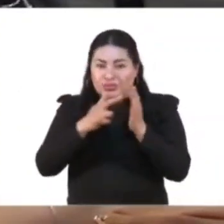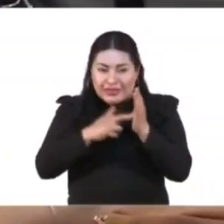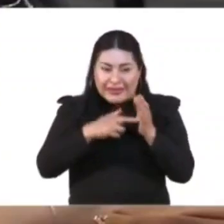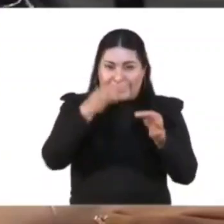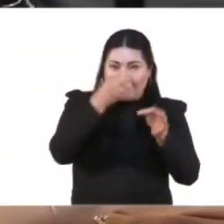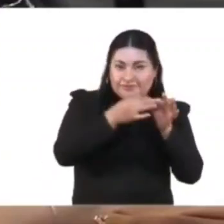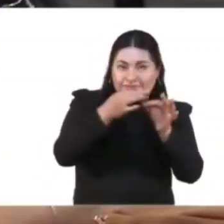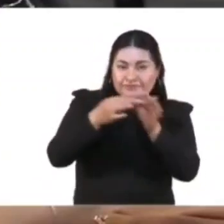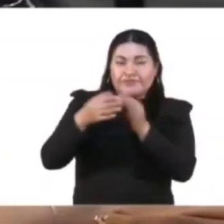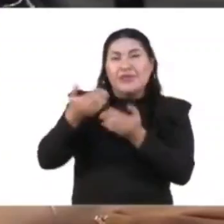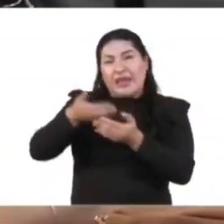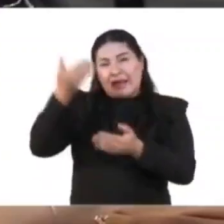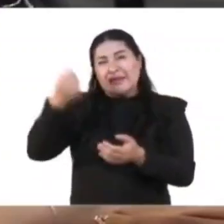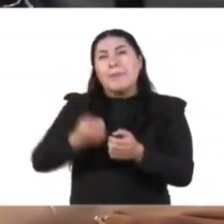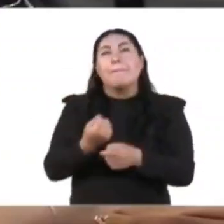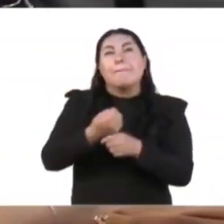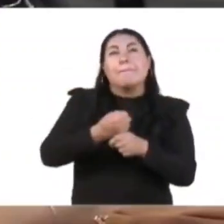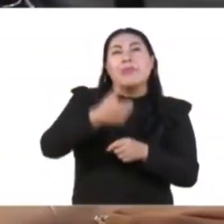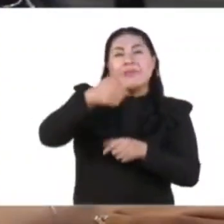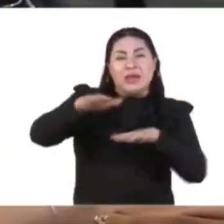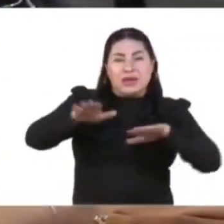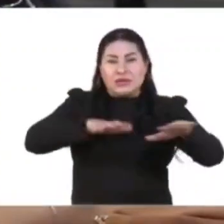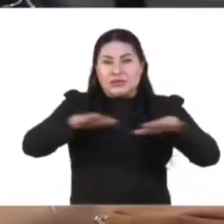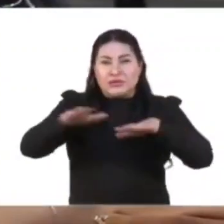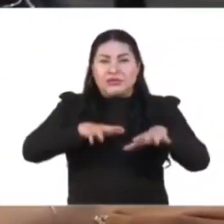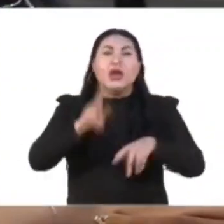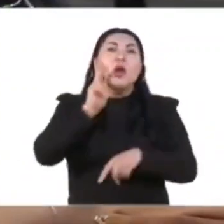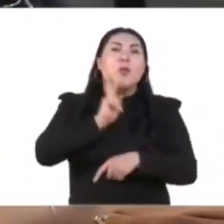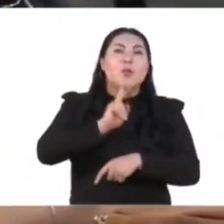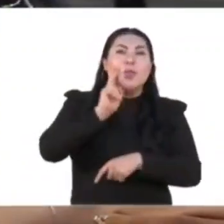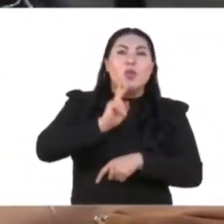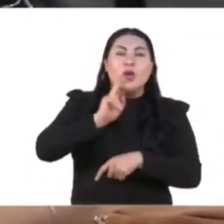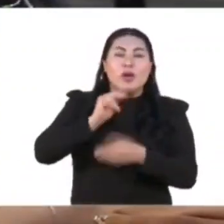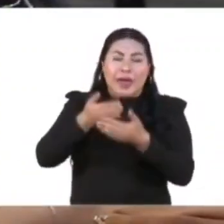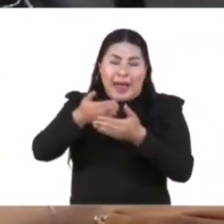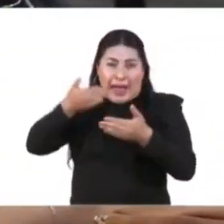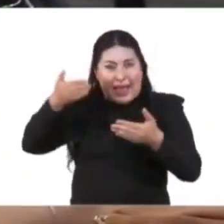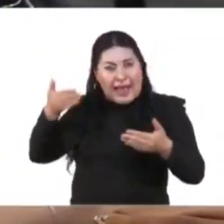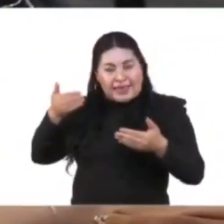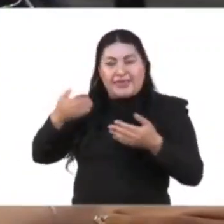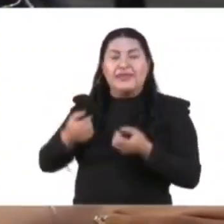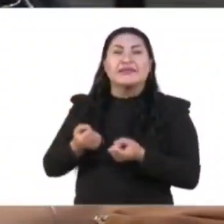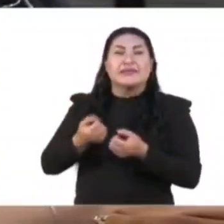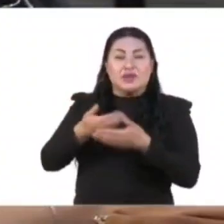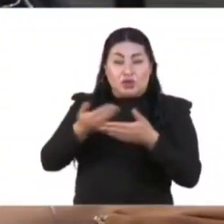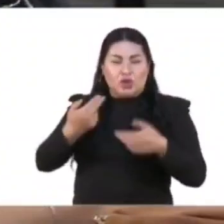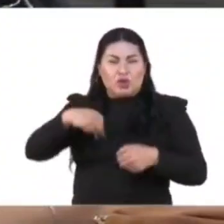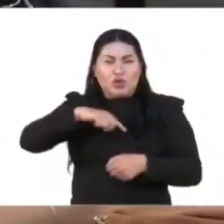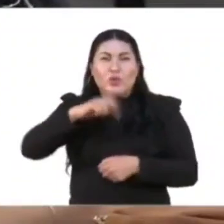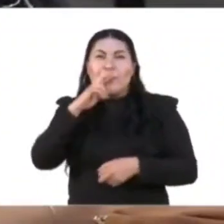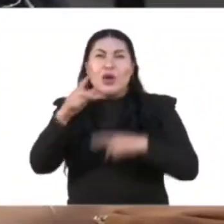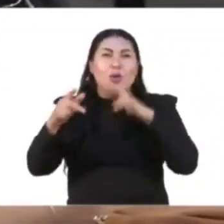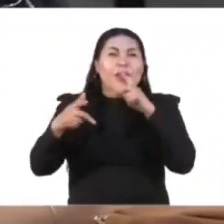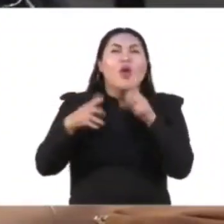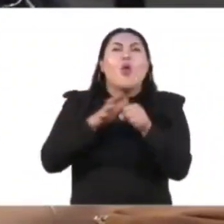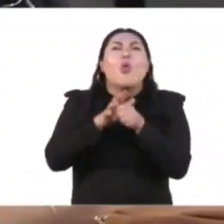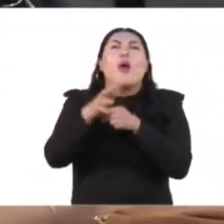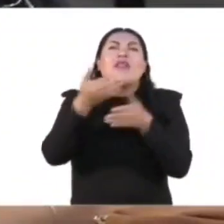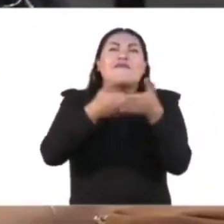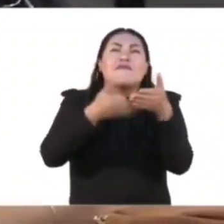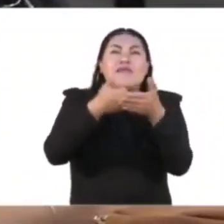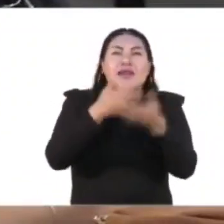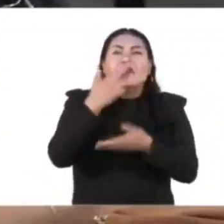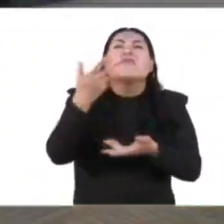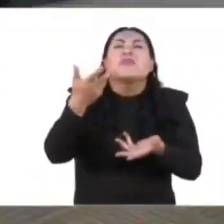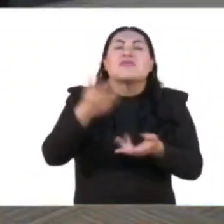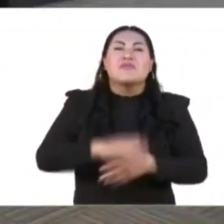primer simulacro que realizó aquí en la ciudad. ¿Qué tanto ha mejorado? ¿Qué tanto faltaría por pulir en ese aspecto? Eso sería